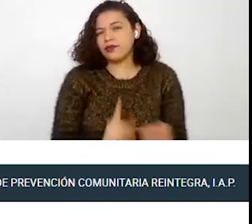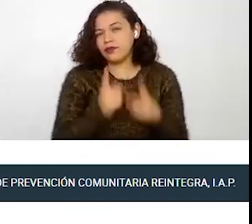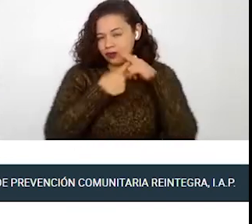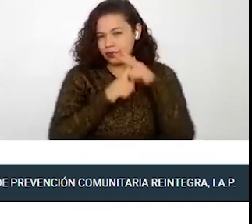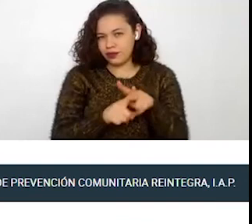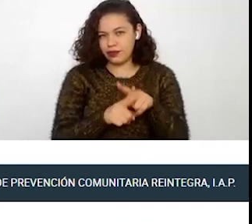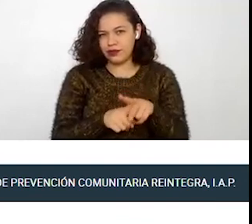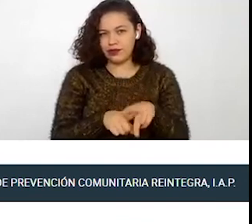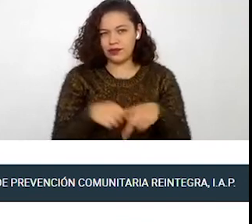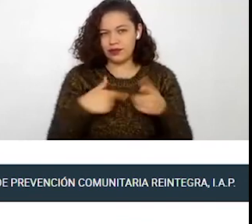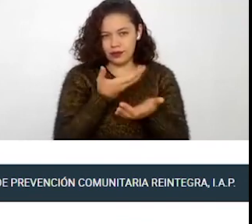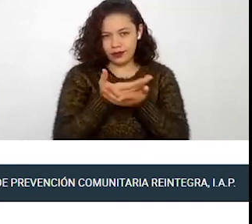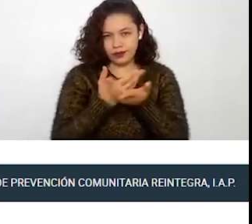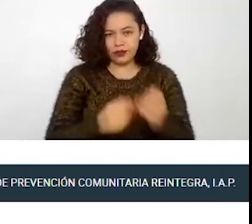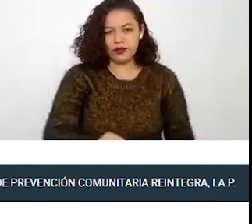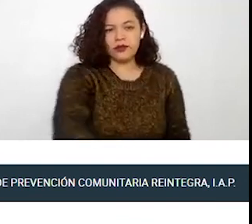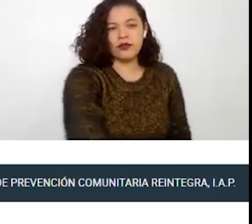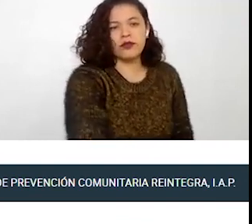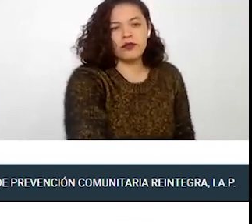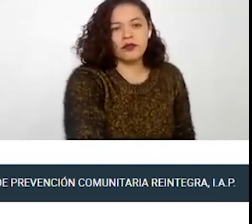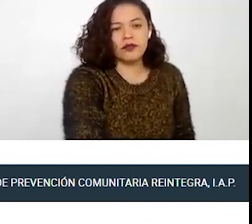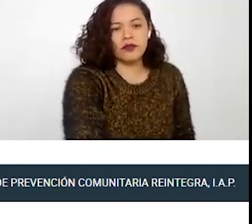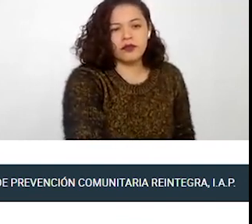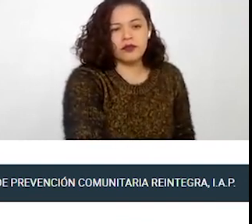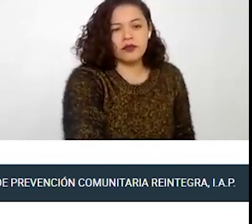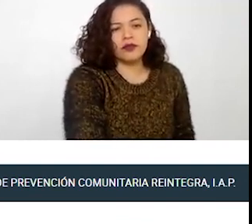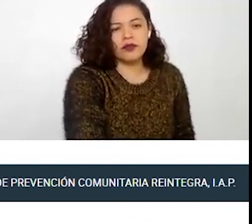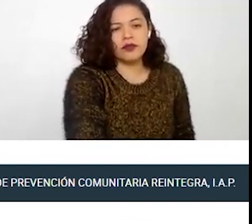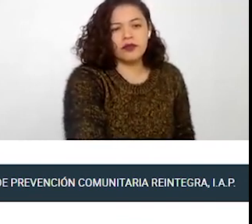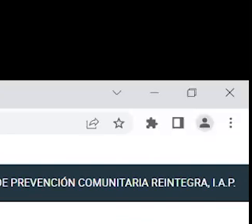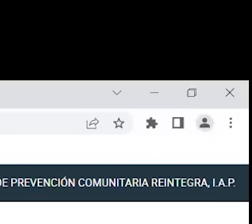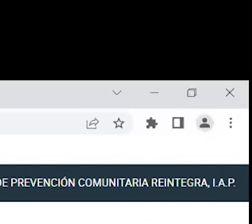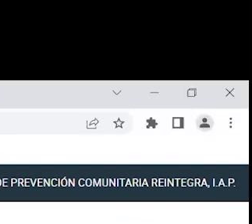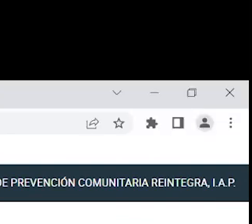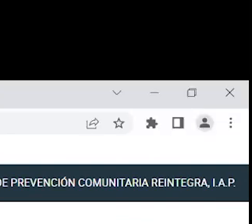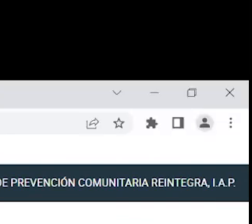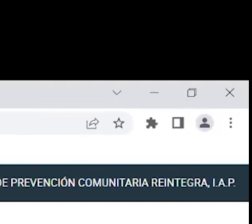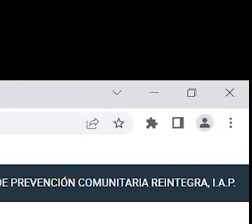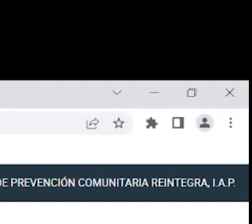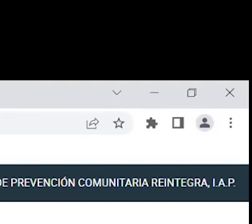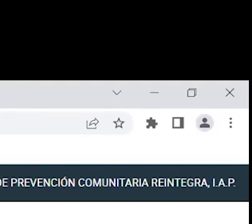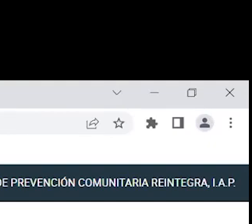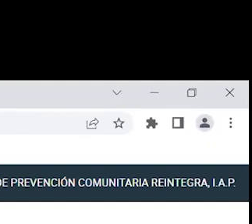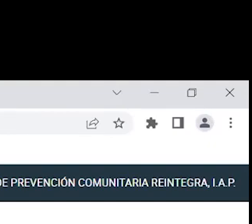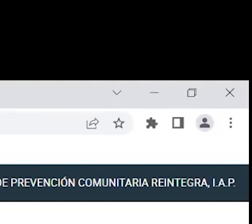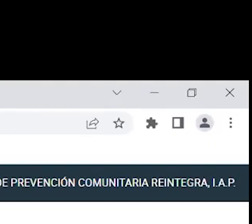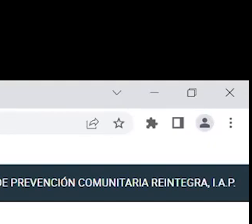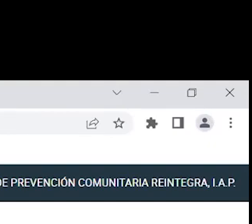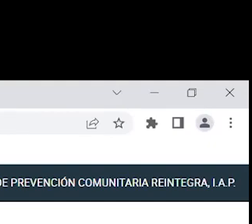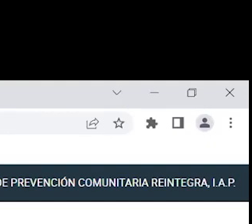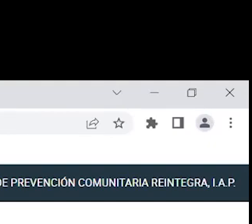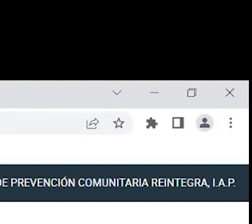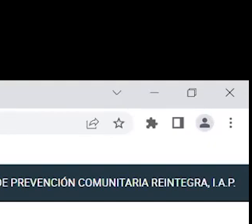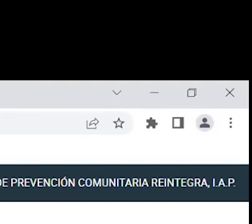vamos a ya tengo aquí mis ingresos de financiamiento tengo en total este este total de por